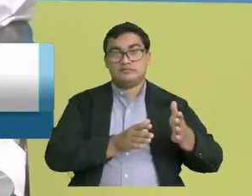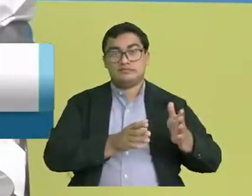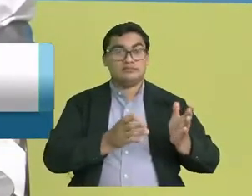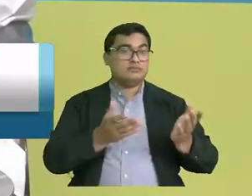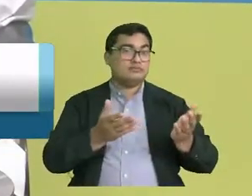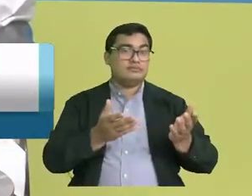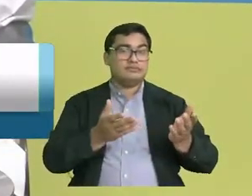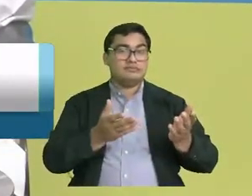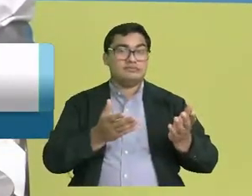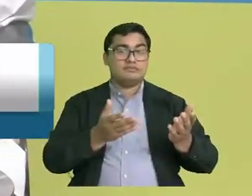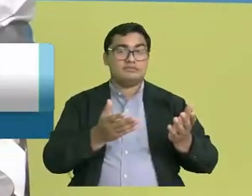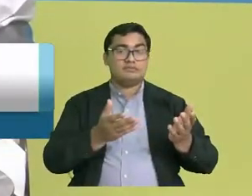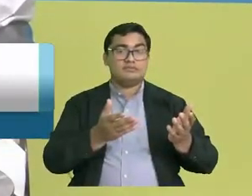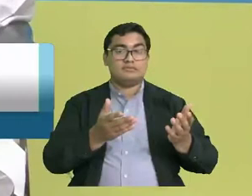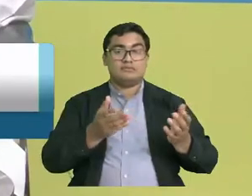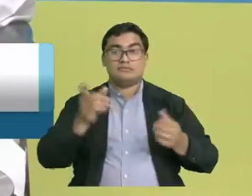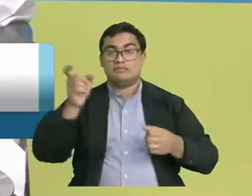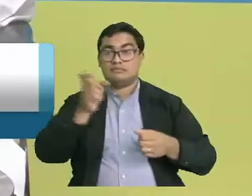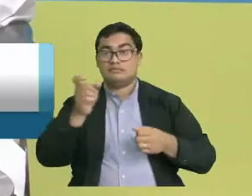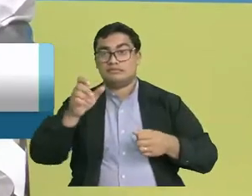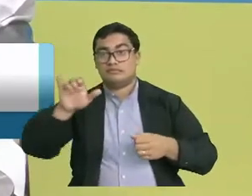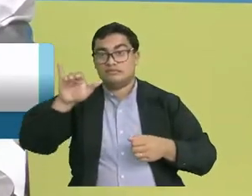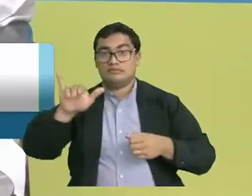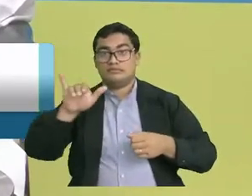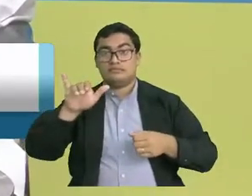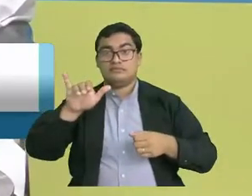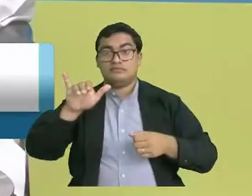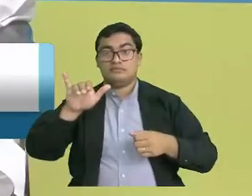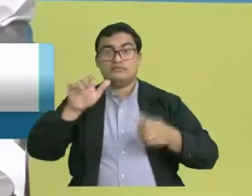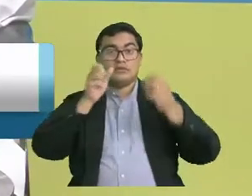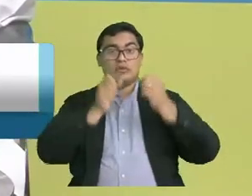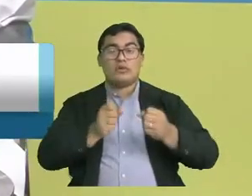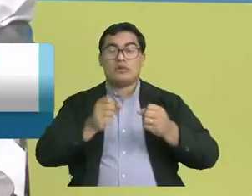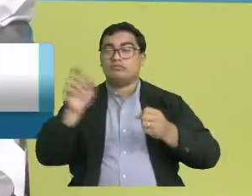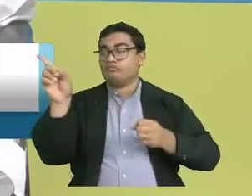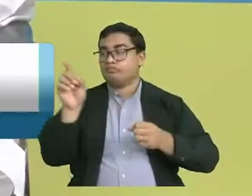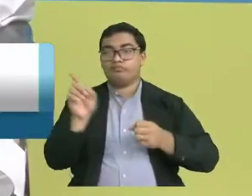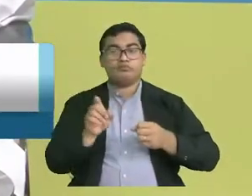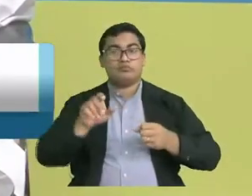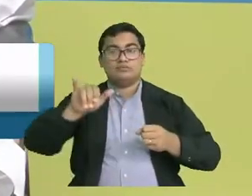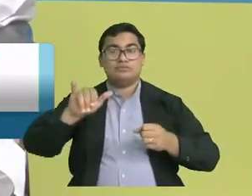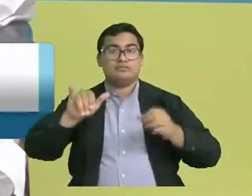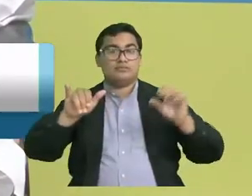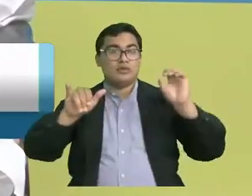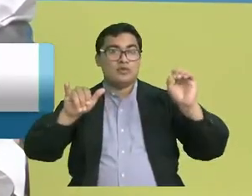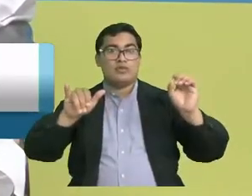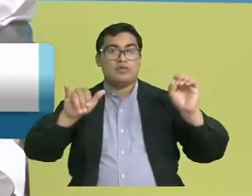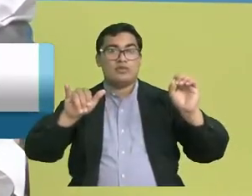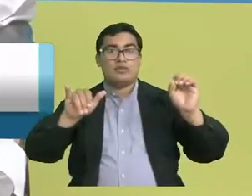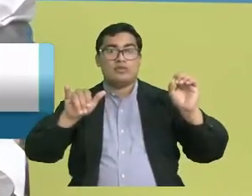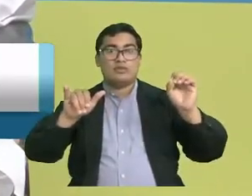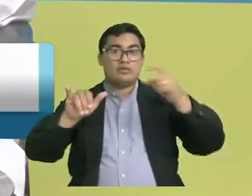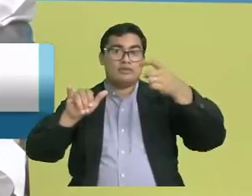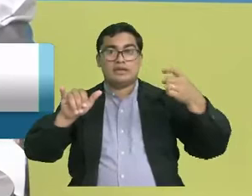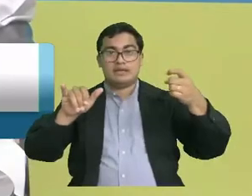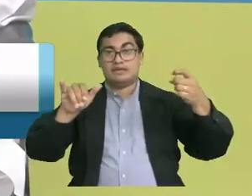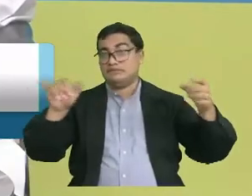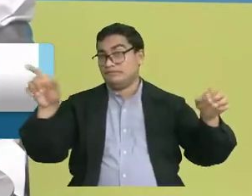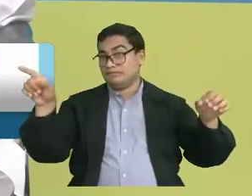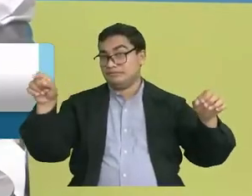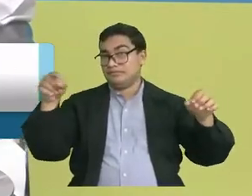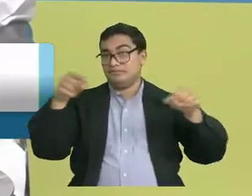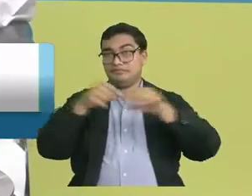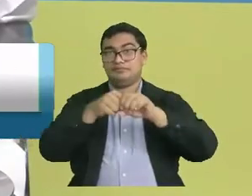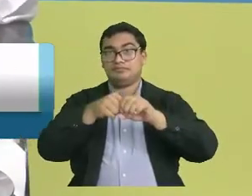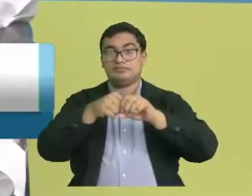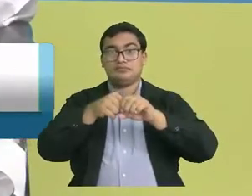X. Y XY en el varón, el espermatozoide lleva Y y el óvulo siempre lleva X.